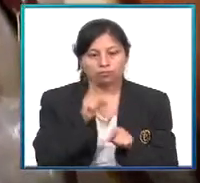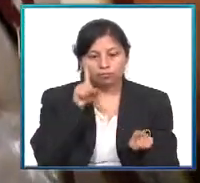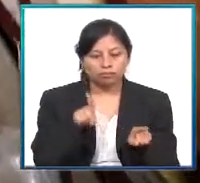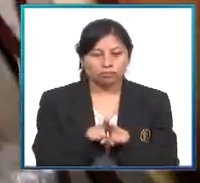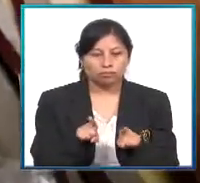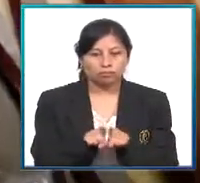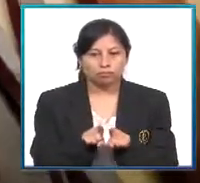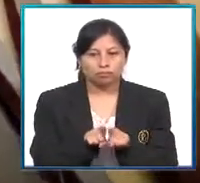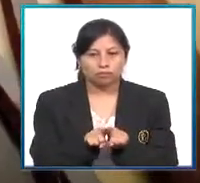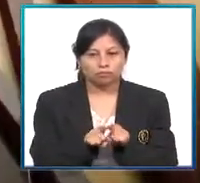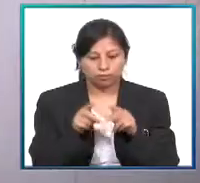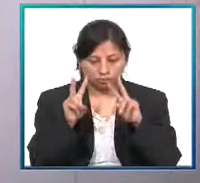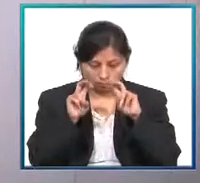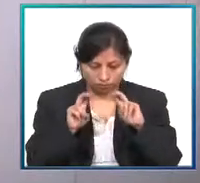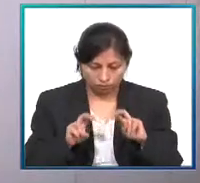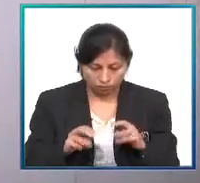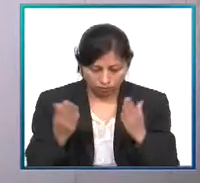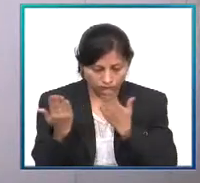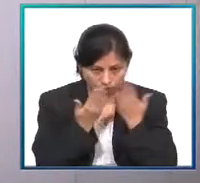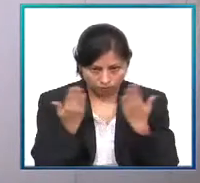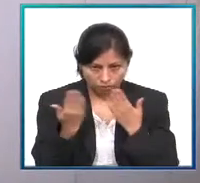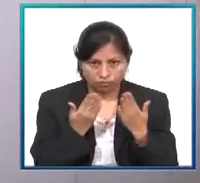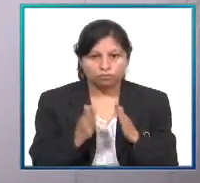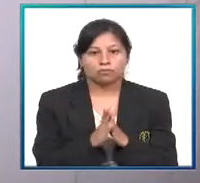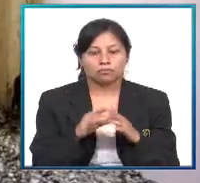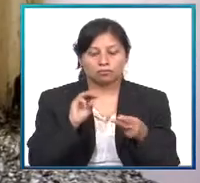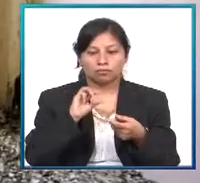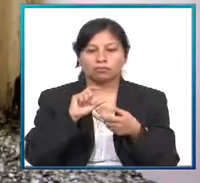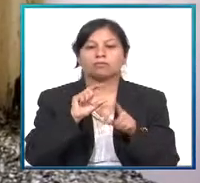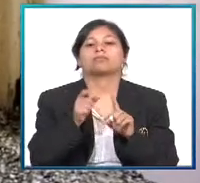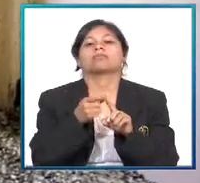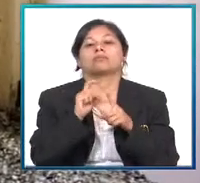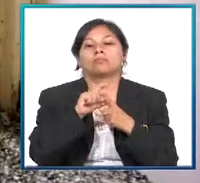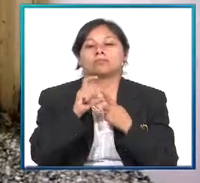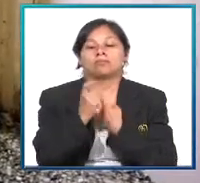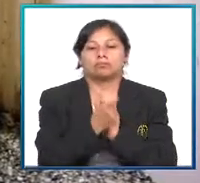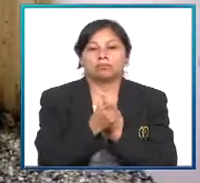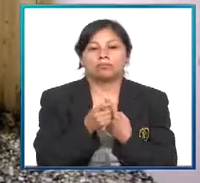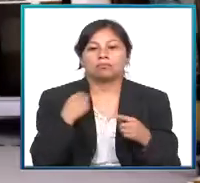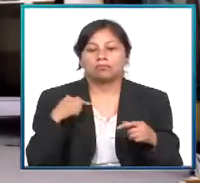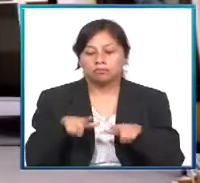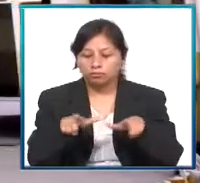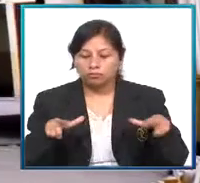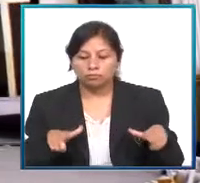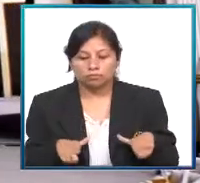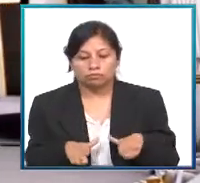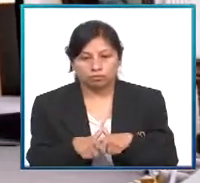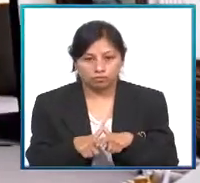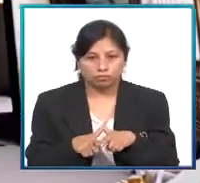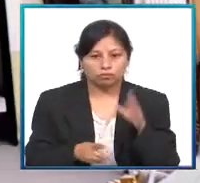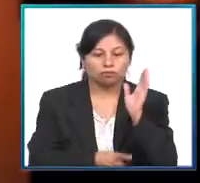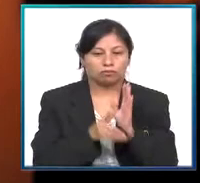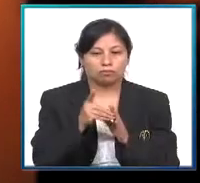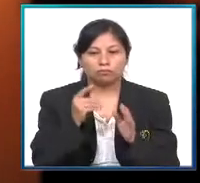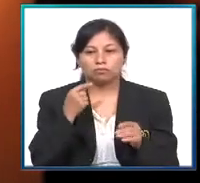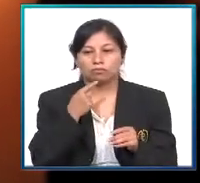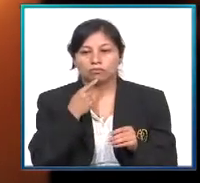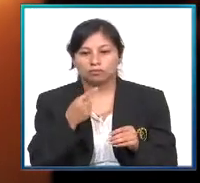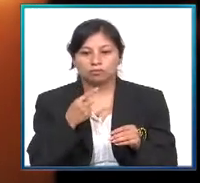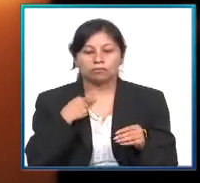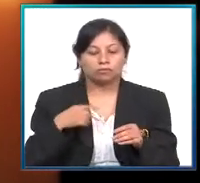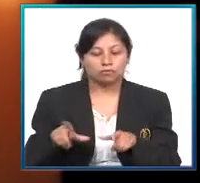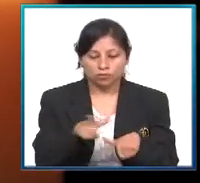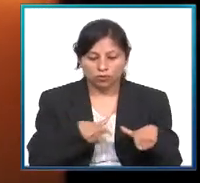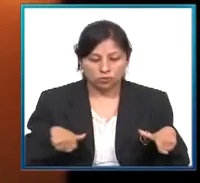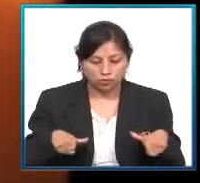se efectuaron estudios técnicos a cargo del Ministerio de Cultura y Deporte, Ministerio de Ambiente, Ministerio de Salud y Conred,